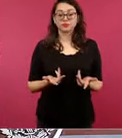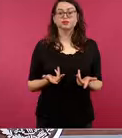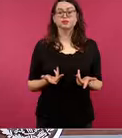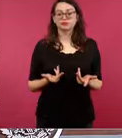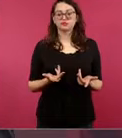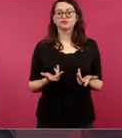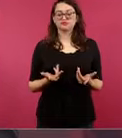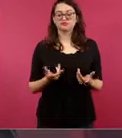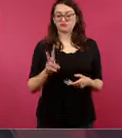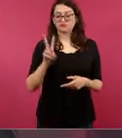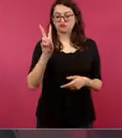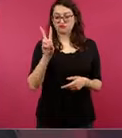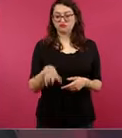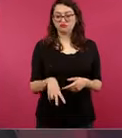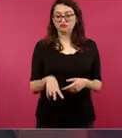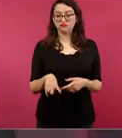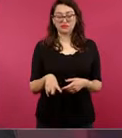importantes.